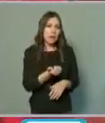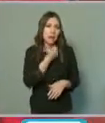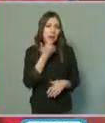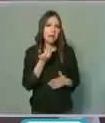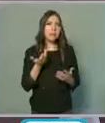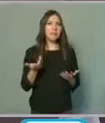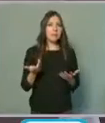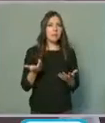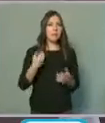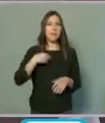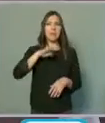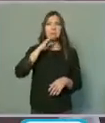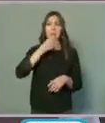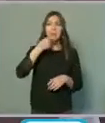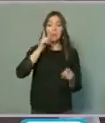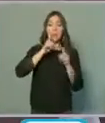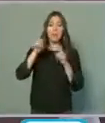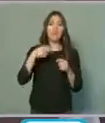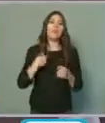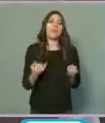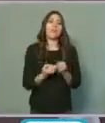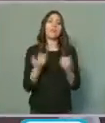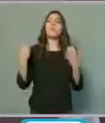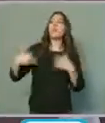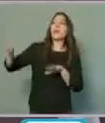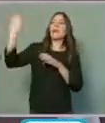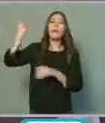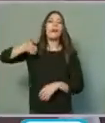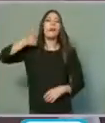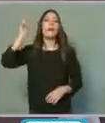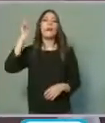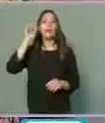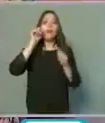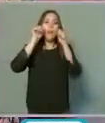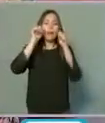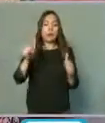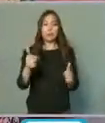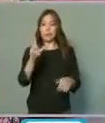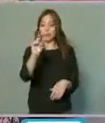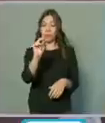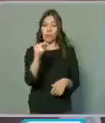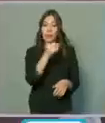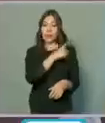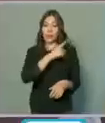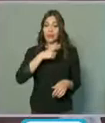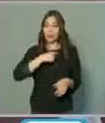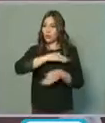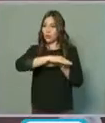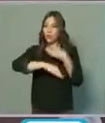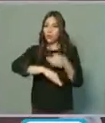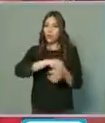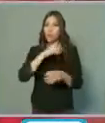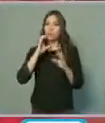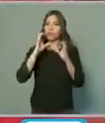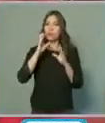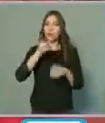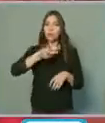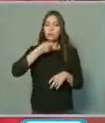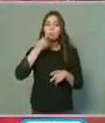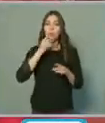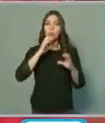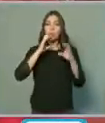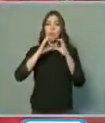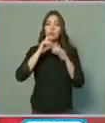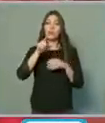que el maestro es un loco y no le pongo atención. O sea, desde nosotros ese lenguaje y esa comunicación, pues también es de, no, es tu maestro y